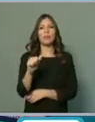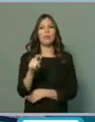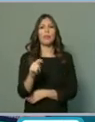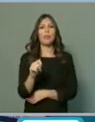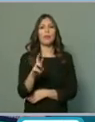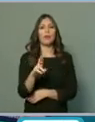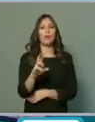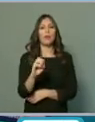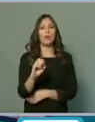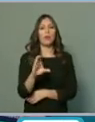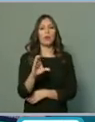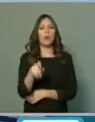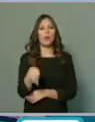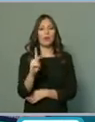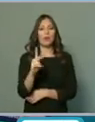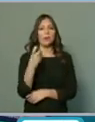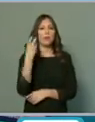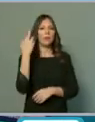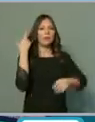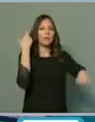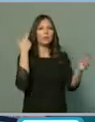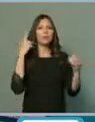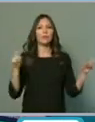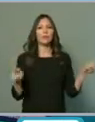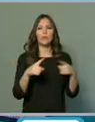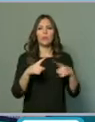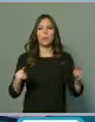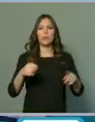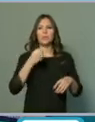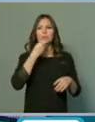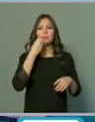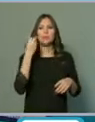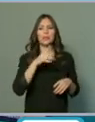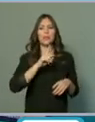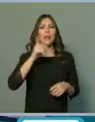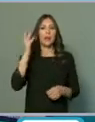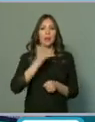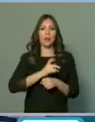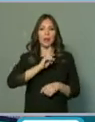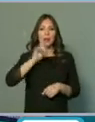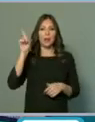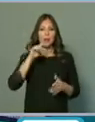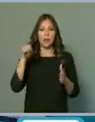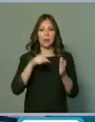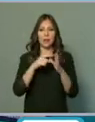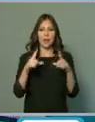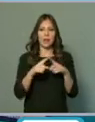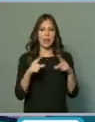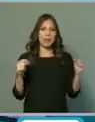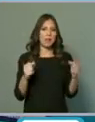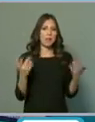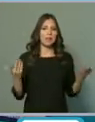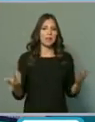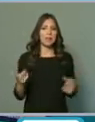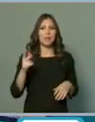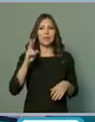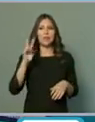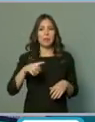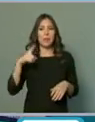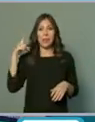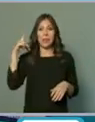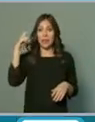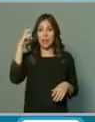un género que tiene mucho auge y que florece muchísimo en Japón precisamente y la verdad es que es bien complicado de